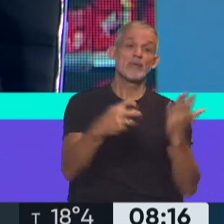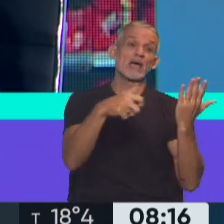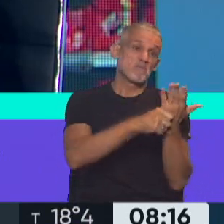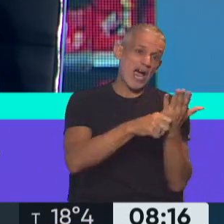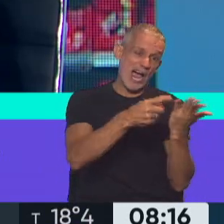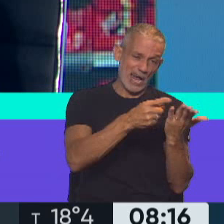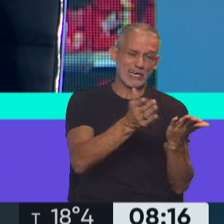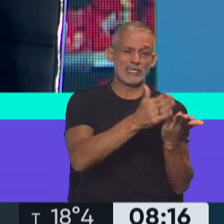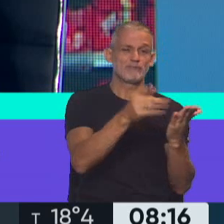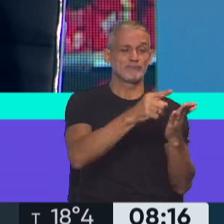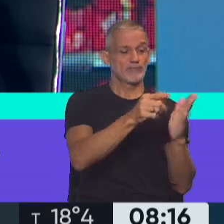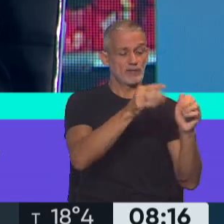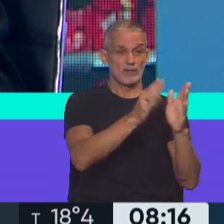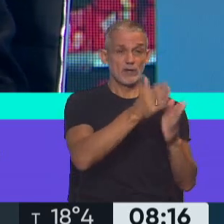produce,